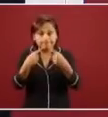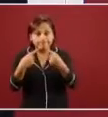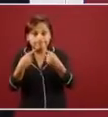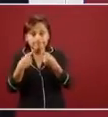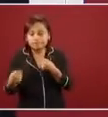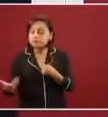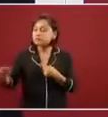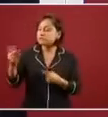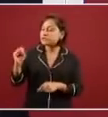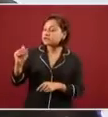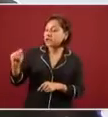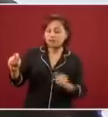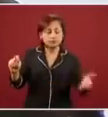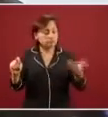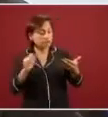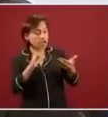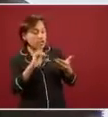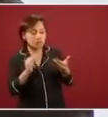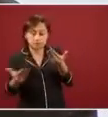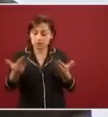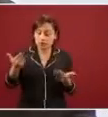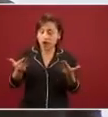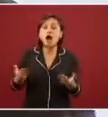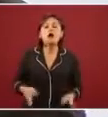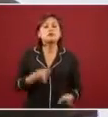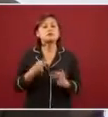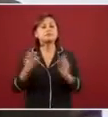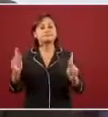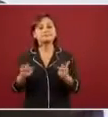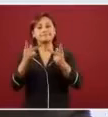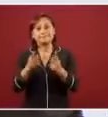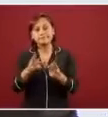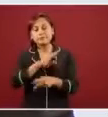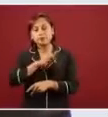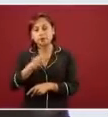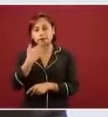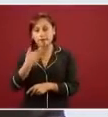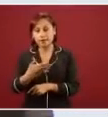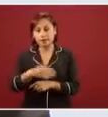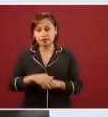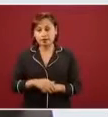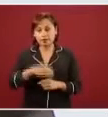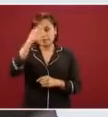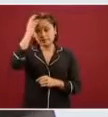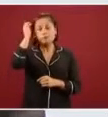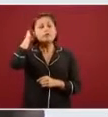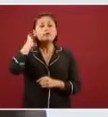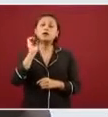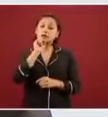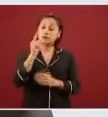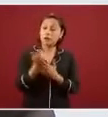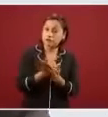nos están reportando al Seguro Social y que las facultades de todos en términos de inspección y fiscales